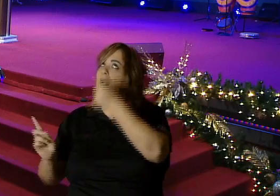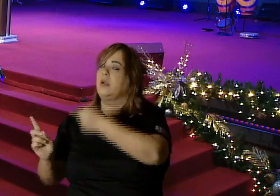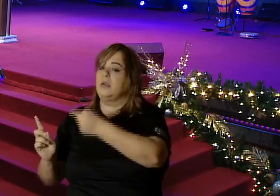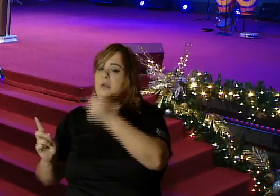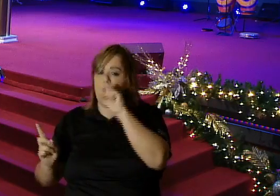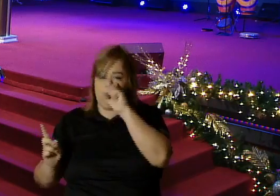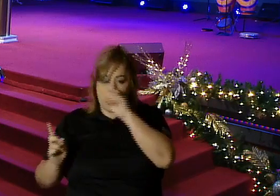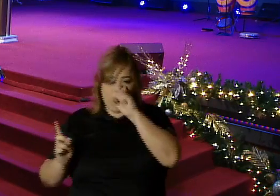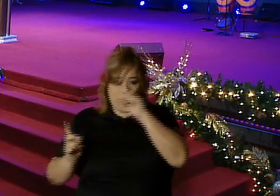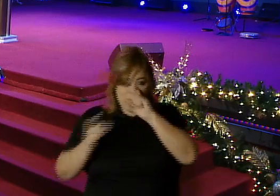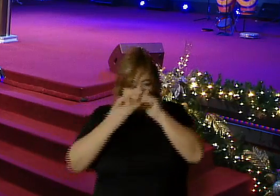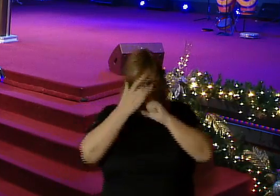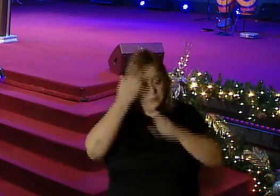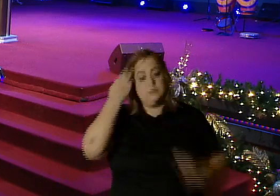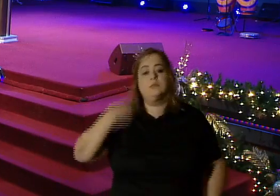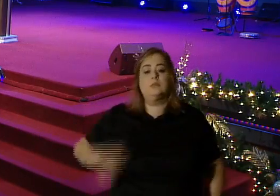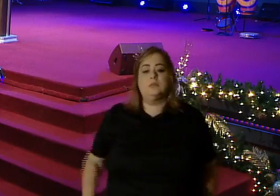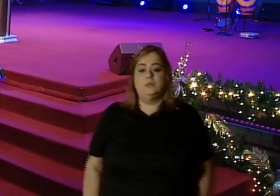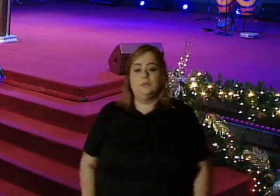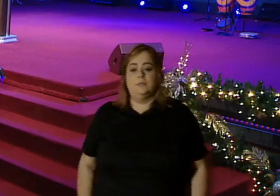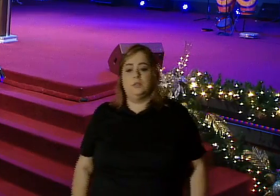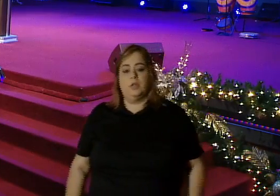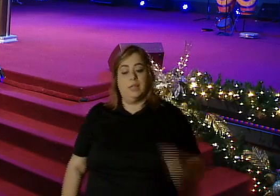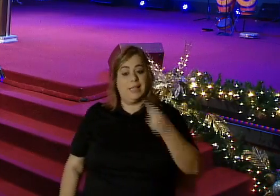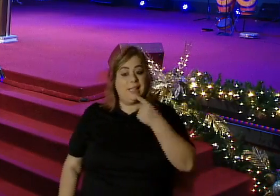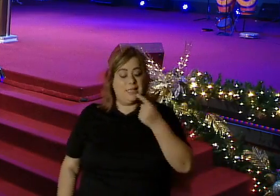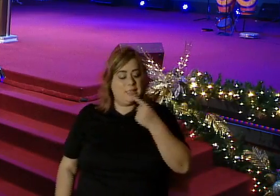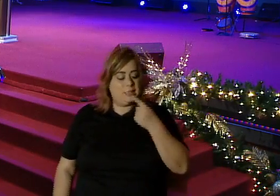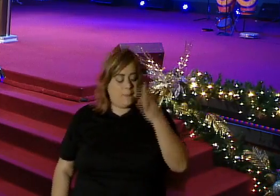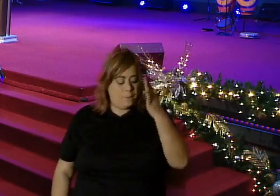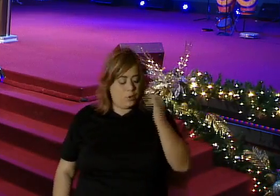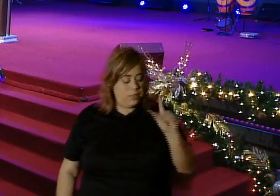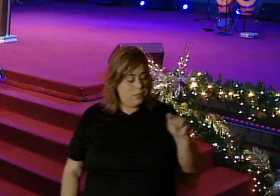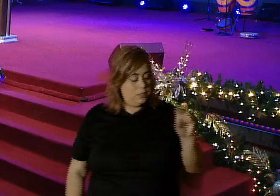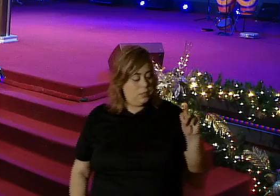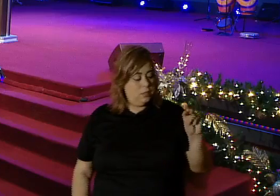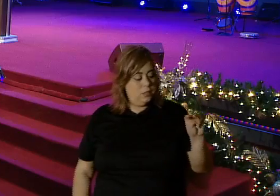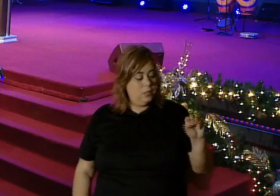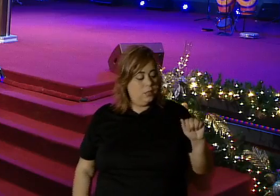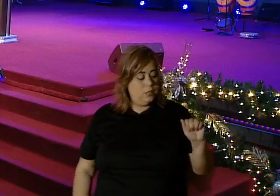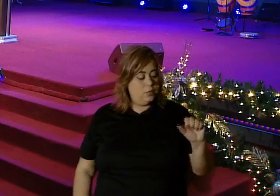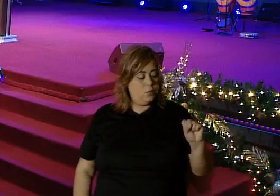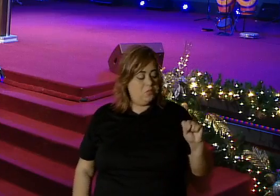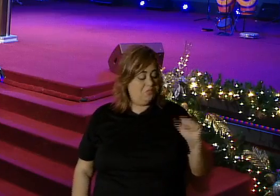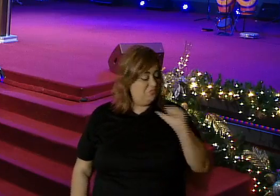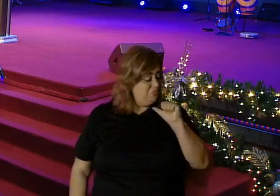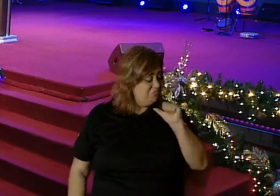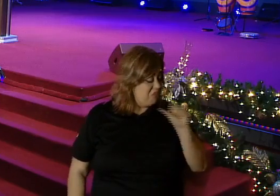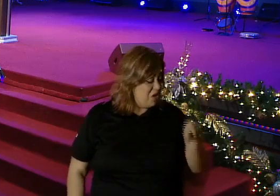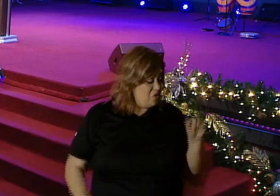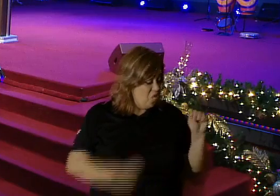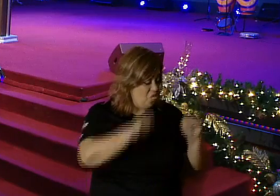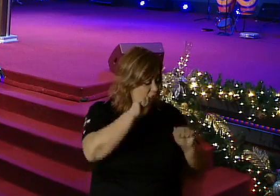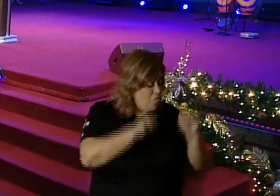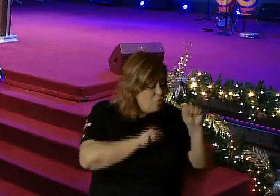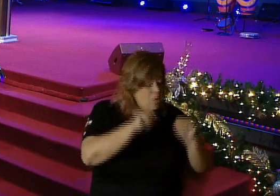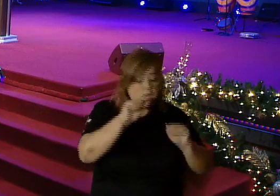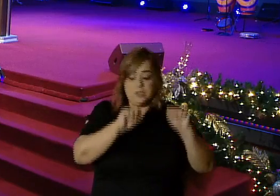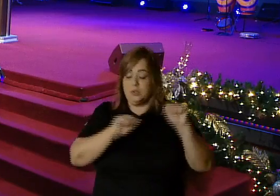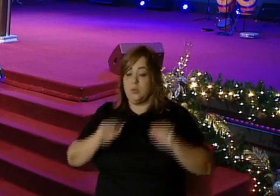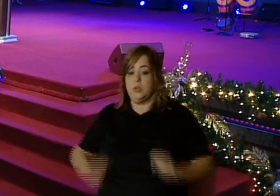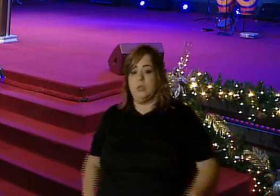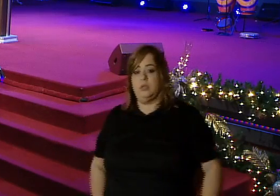dije por causa de Tomás, que estaba allí con su grupo, los saduceos que están allá, las mismas hermanas que están un poquito con